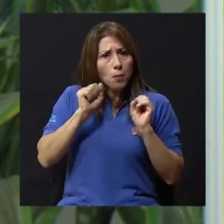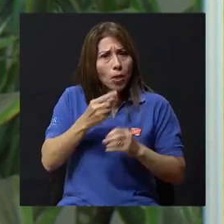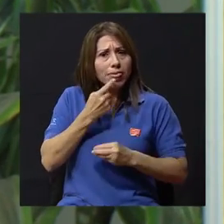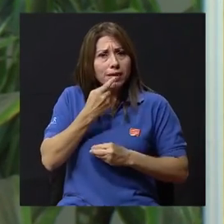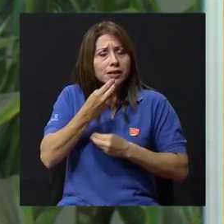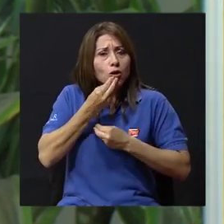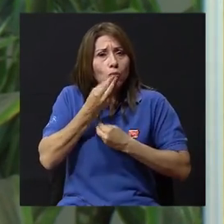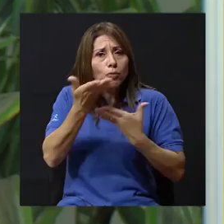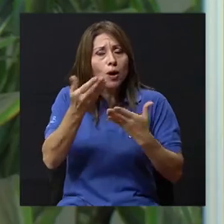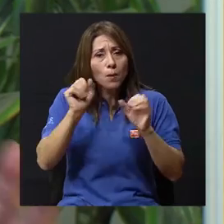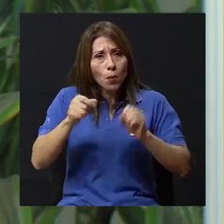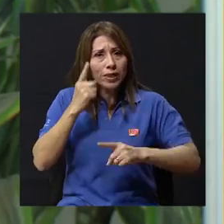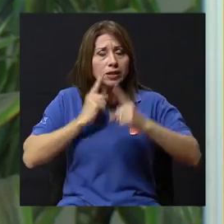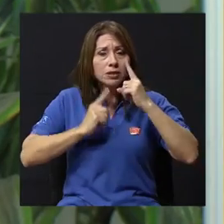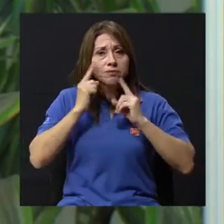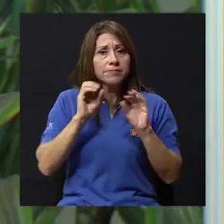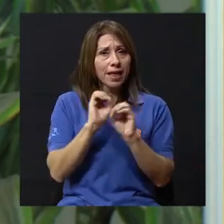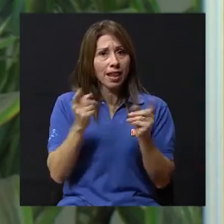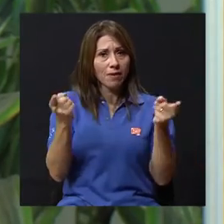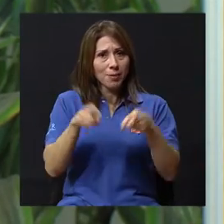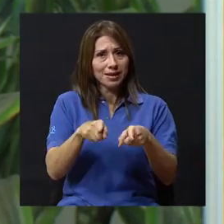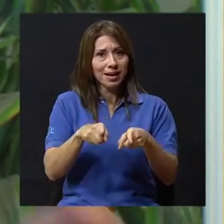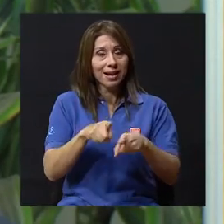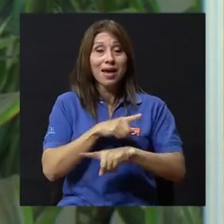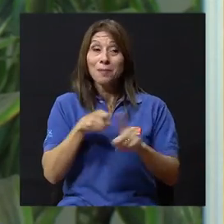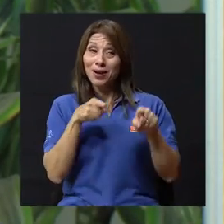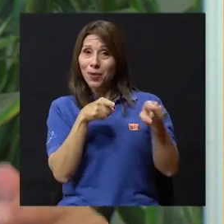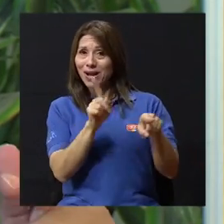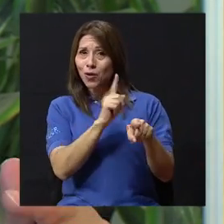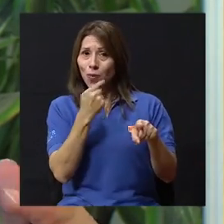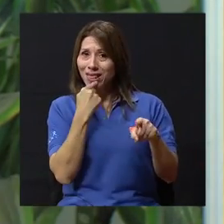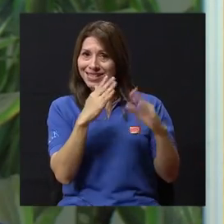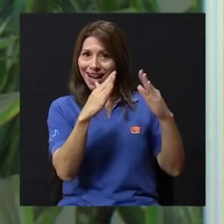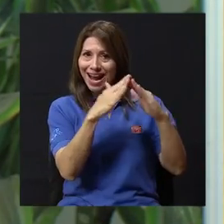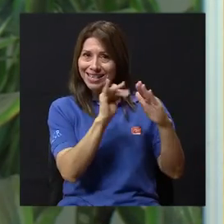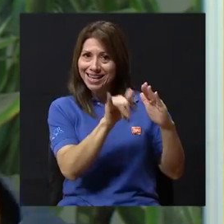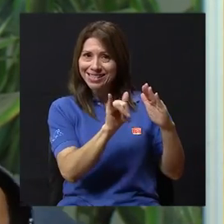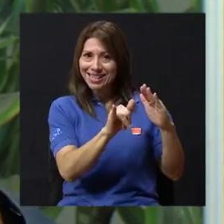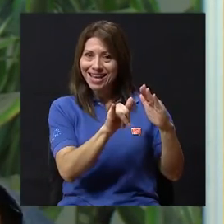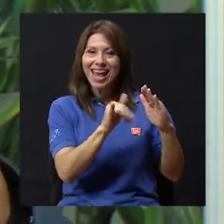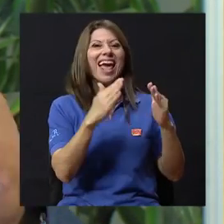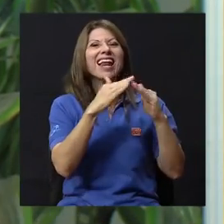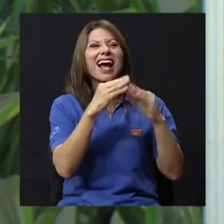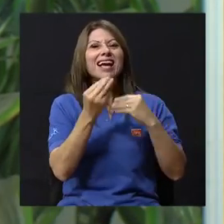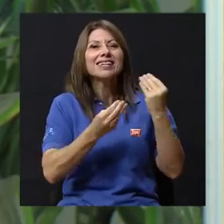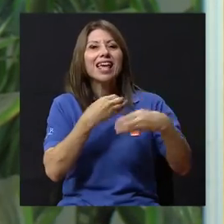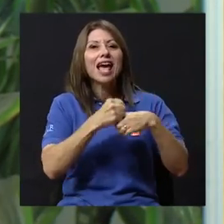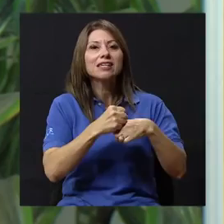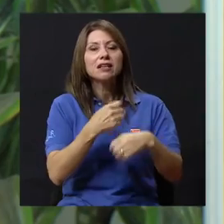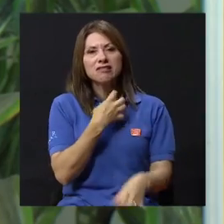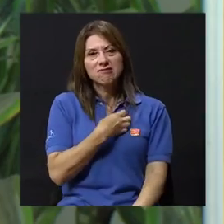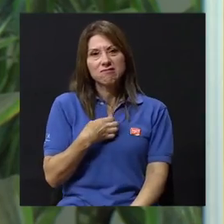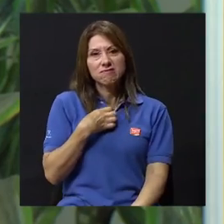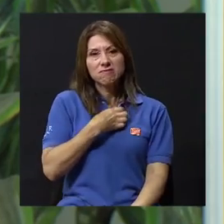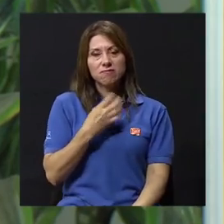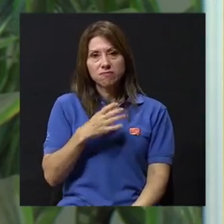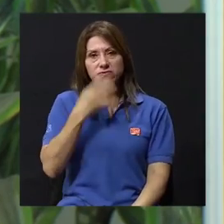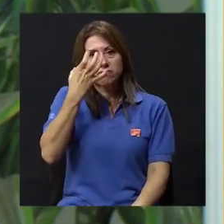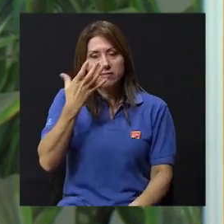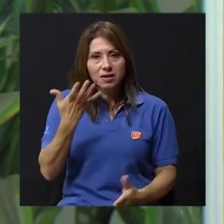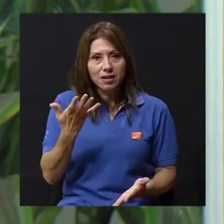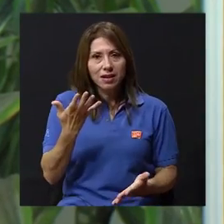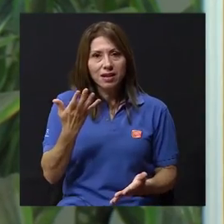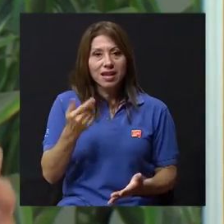diga y que llore y nada le va a pasar. Pero en la casa esto no lo va a decir así, en la casa lo va a convertir en un reclamo gruñón,